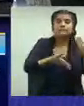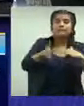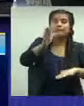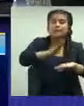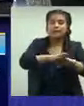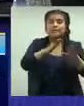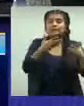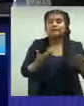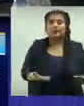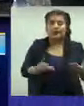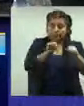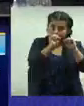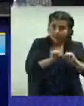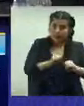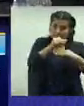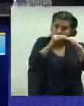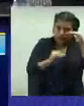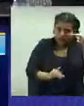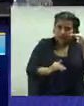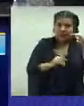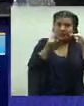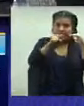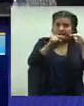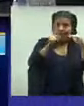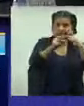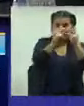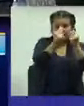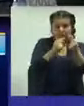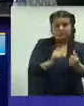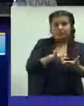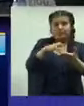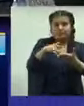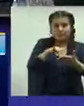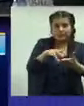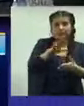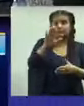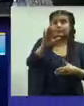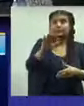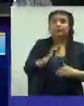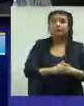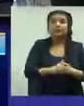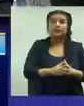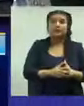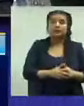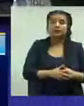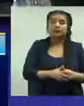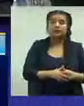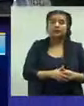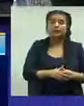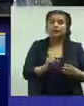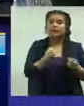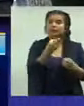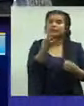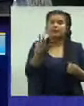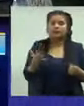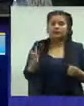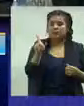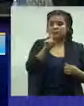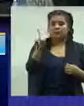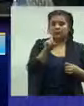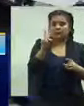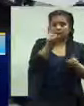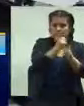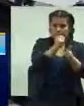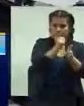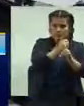es para poder minimizar este desfinanciamiento. Viceministra, esos números no son congruentes con lo